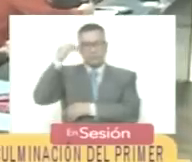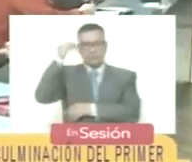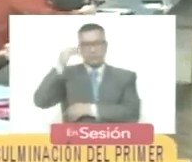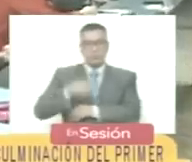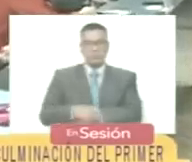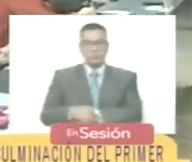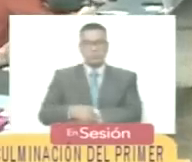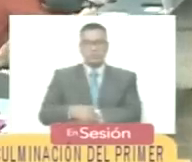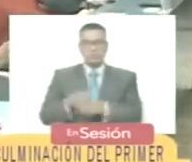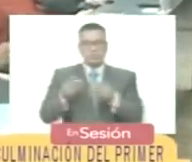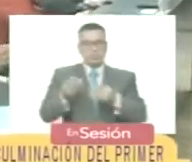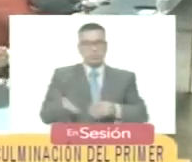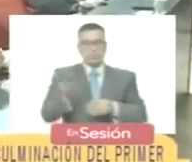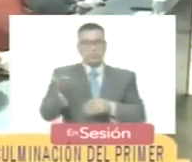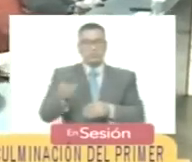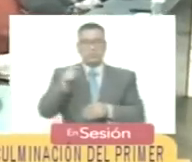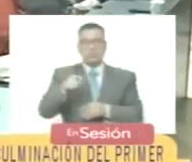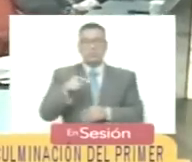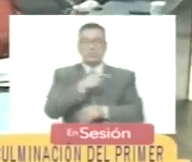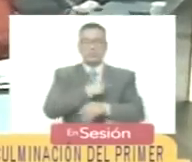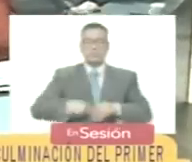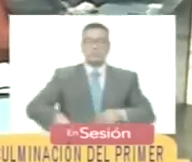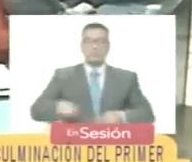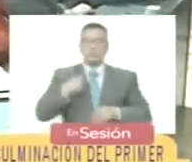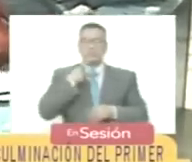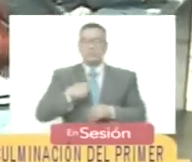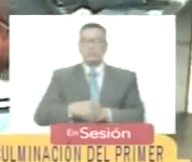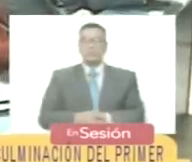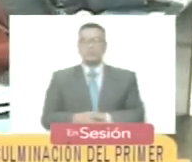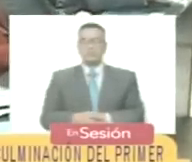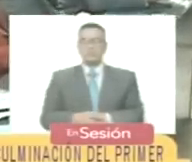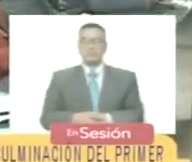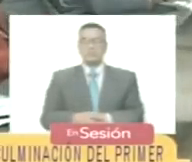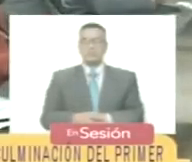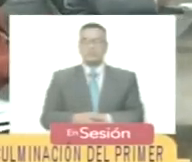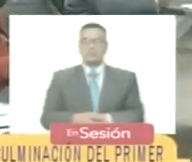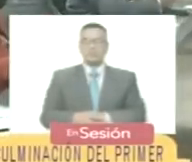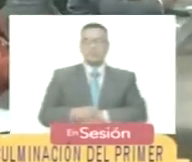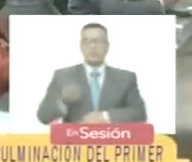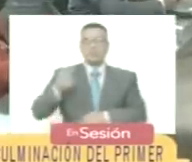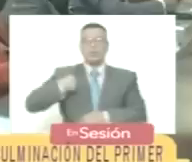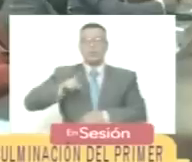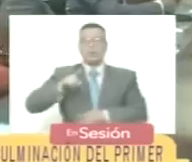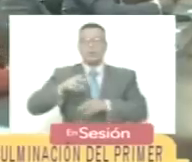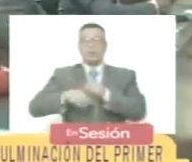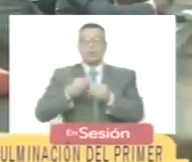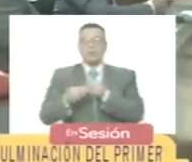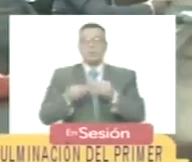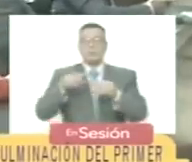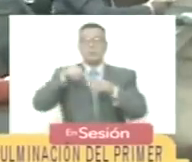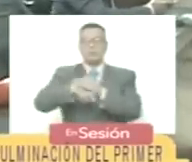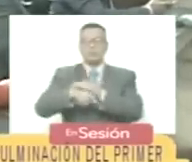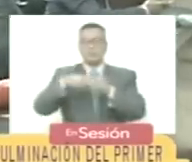que es propicia su intervención, señor presidente, para que los que tenemos facultades dentro